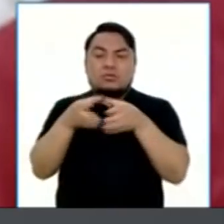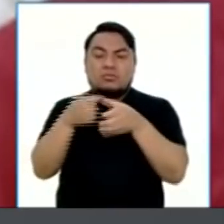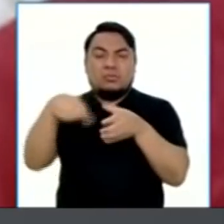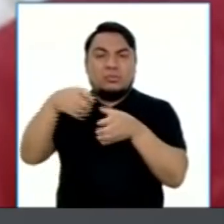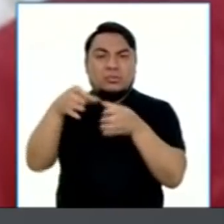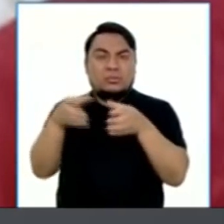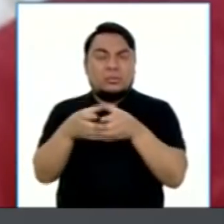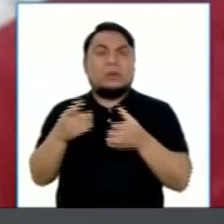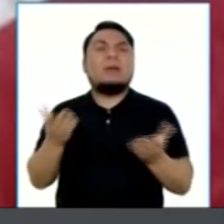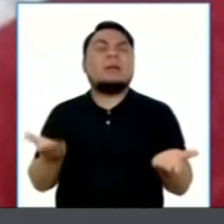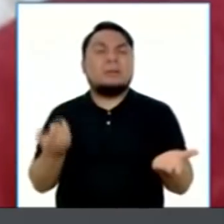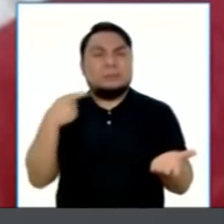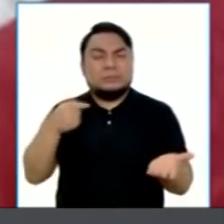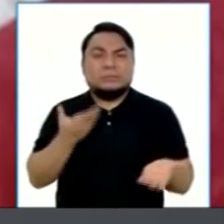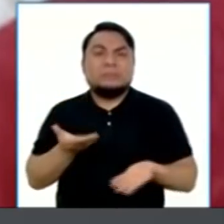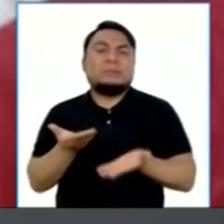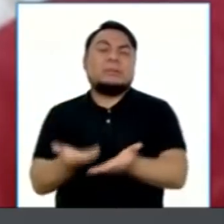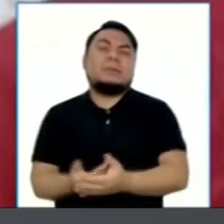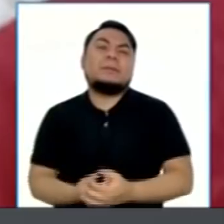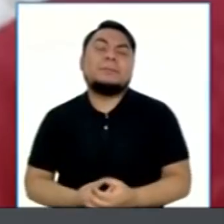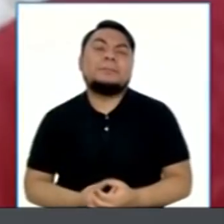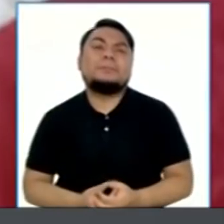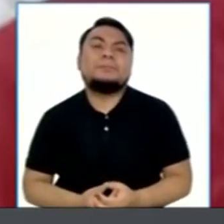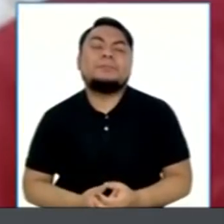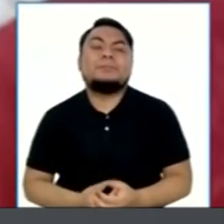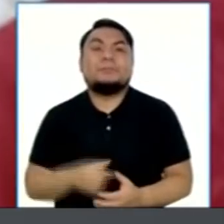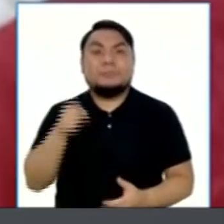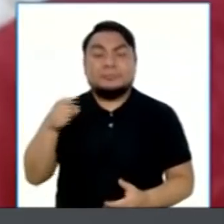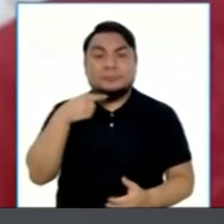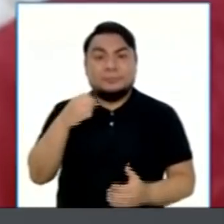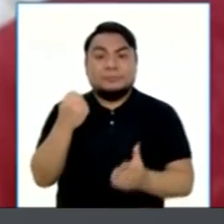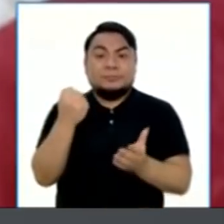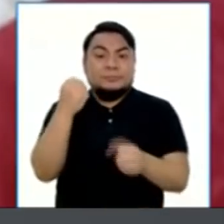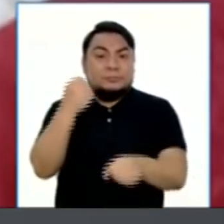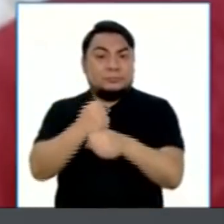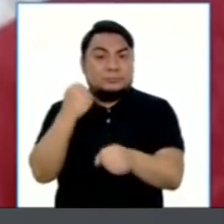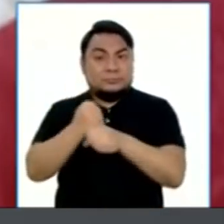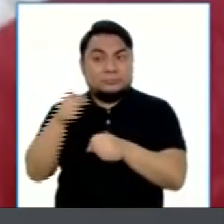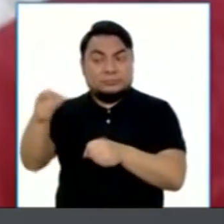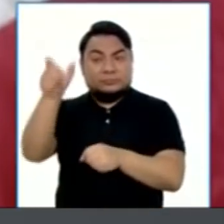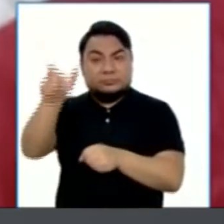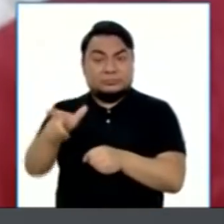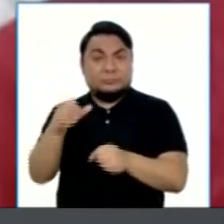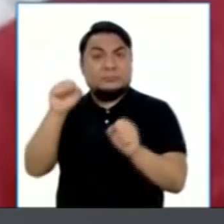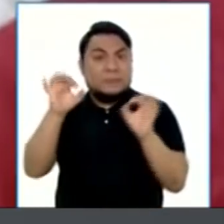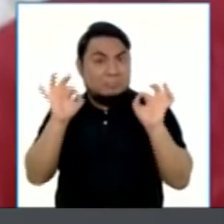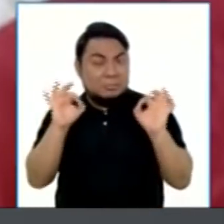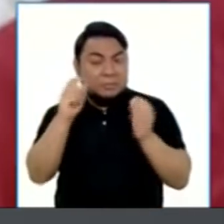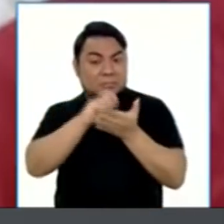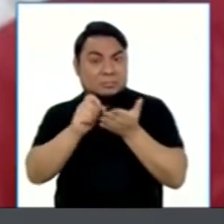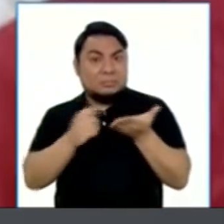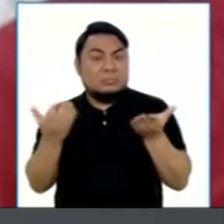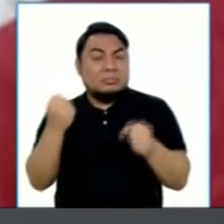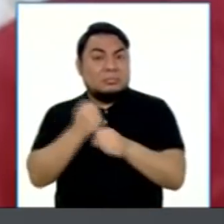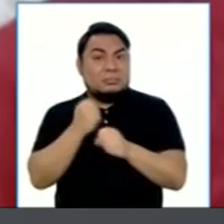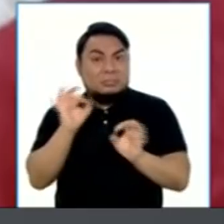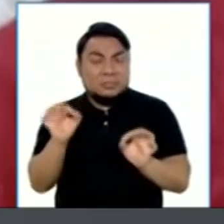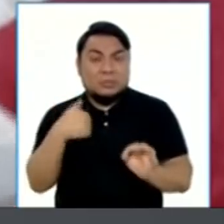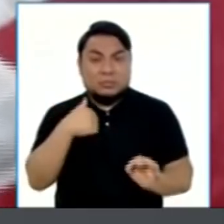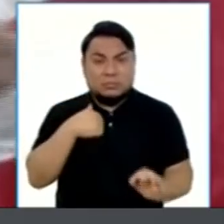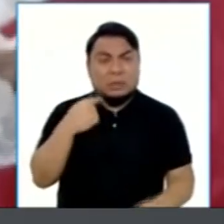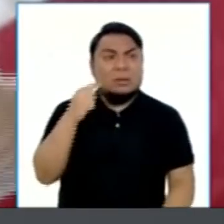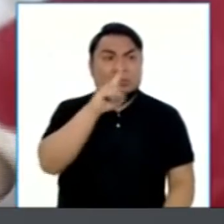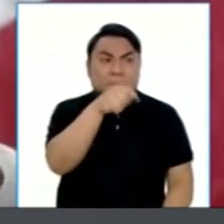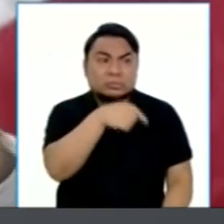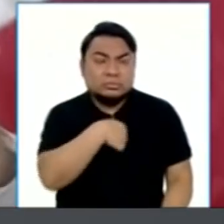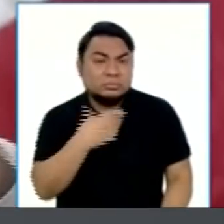comisión para determinar si esta orden de servicios está bien formulada, ¿no? Y